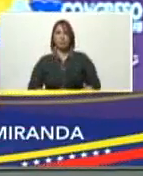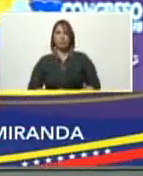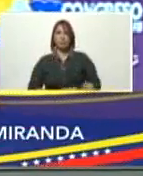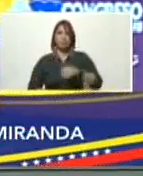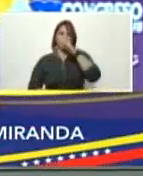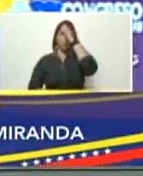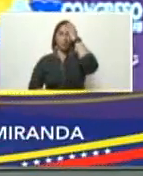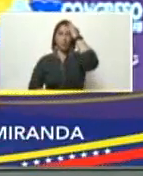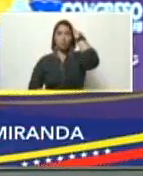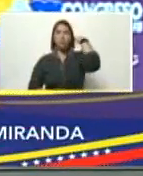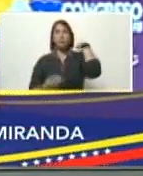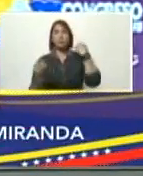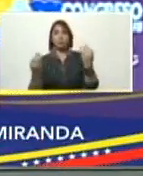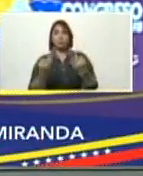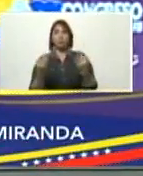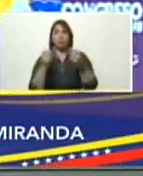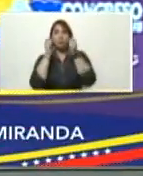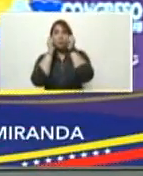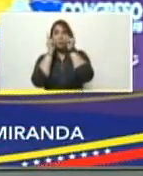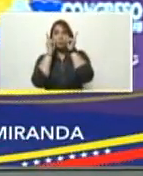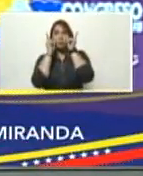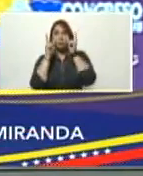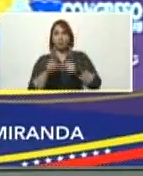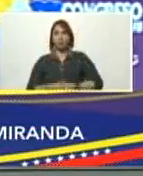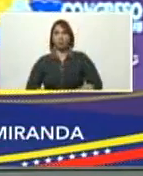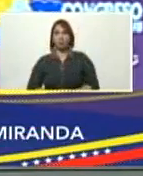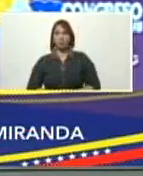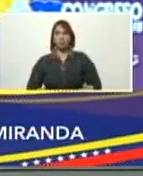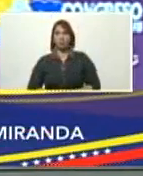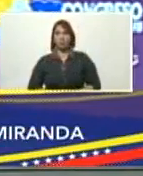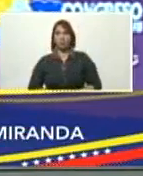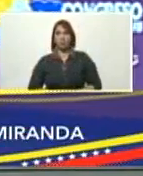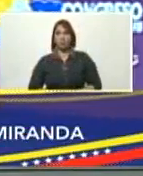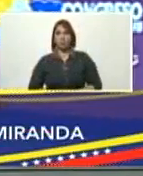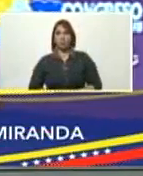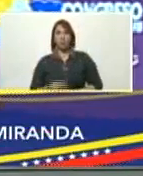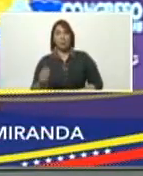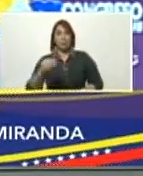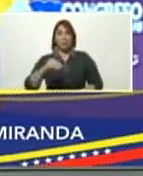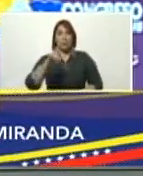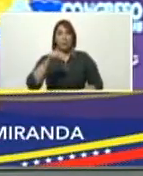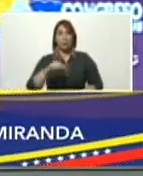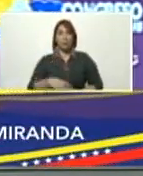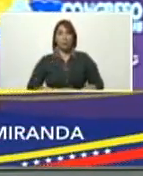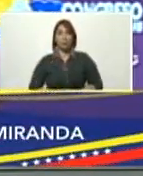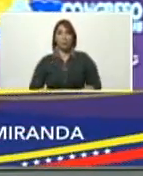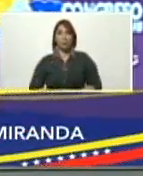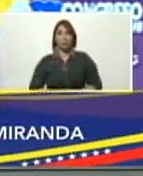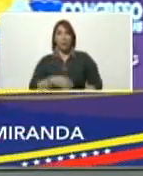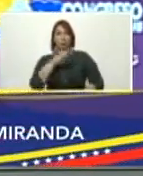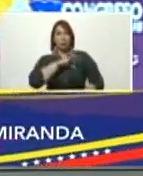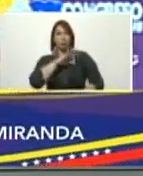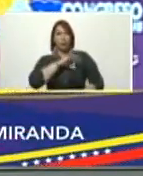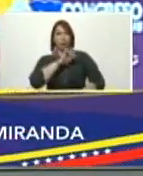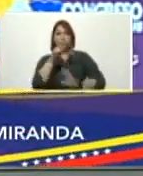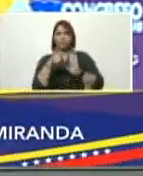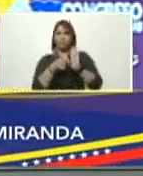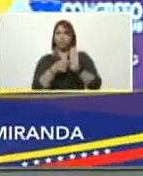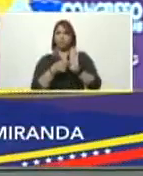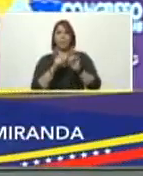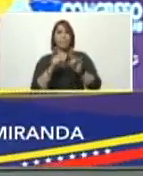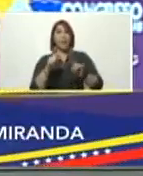Es realmente asombroso. Y además, en la sociedad en general, pero en la